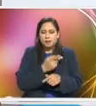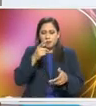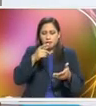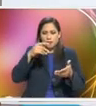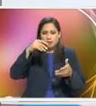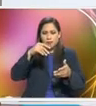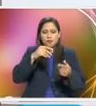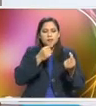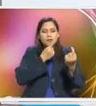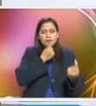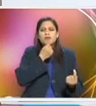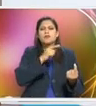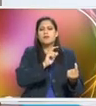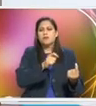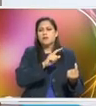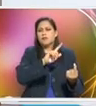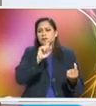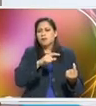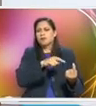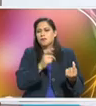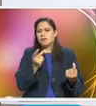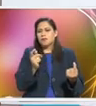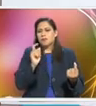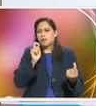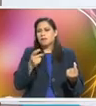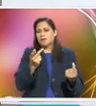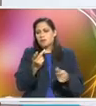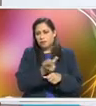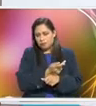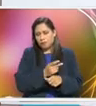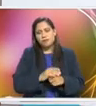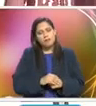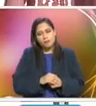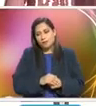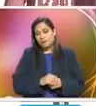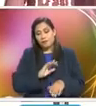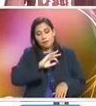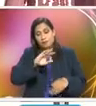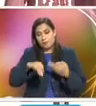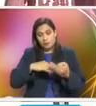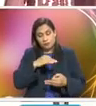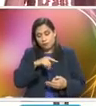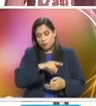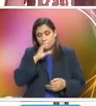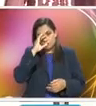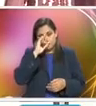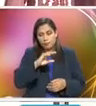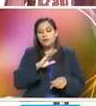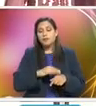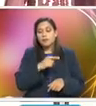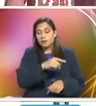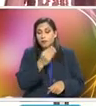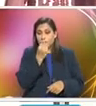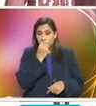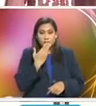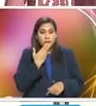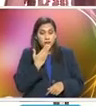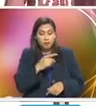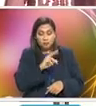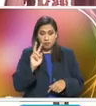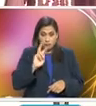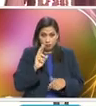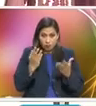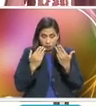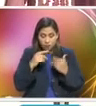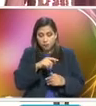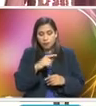qué le pega a la infancia de nuestro país? Bueno, nos pega a todos el que estos niños no tengan acceso a nutrientes esenciales para